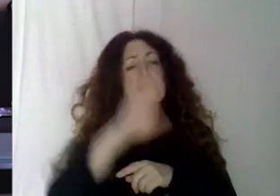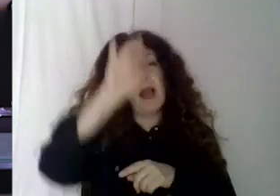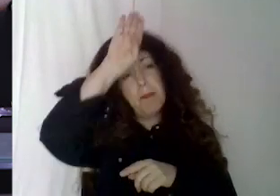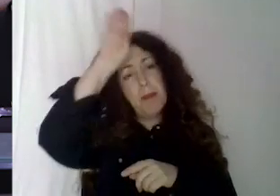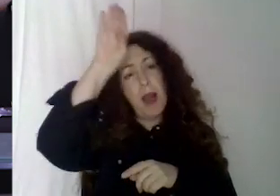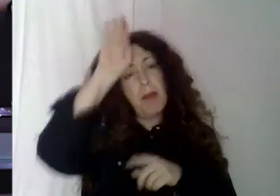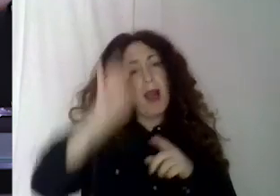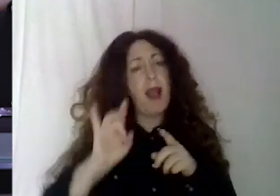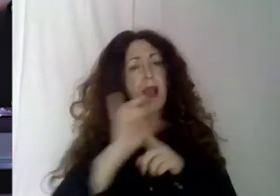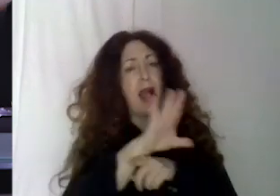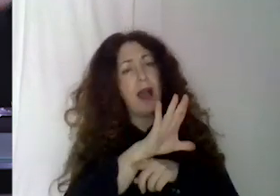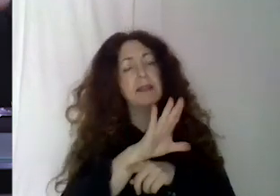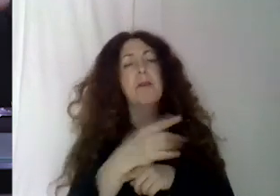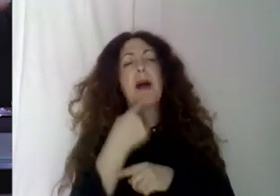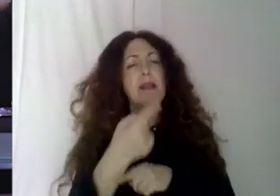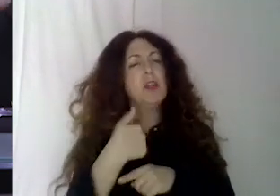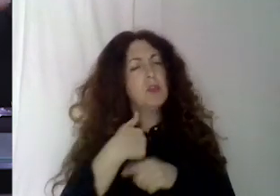Pido disculpas, pero mi estado.